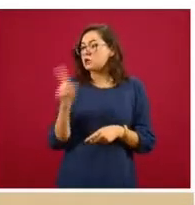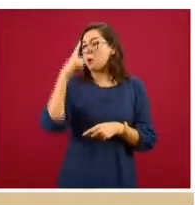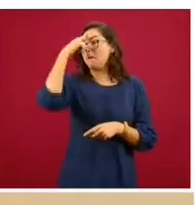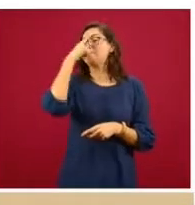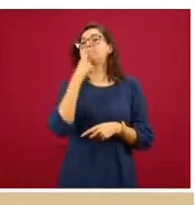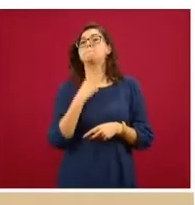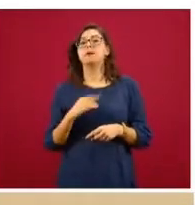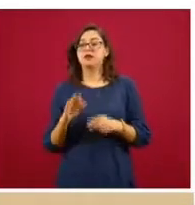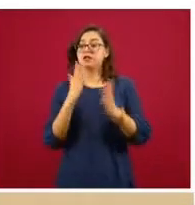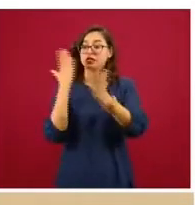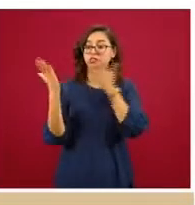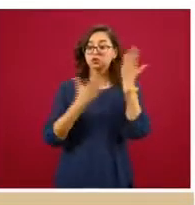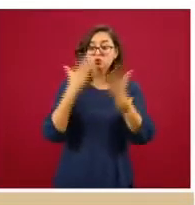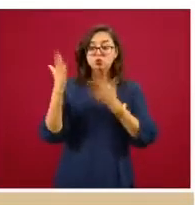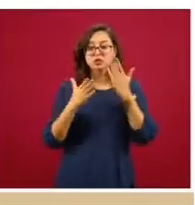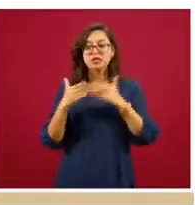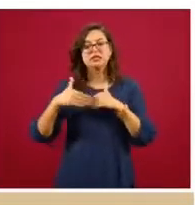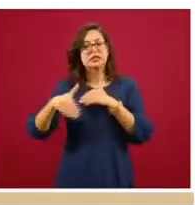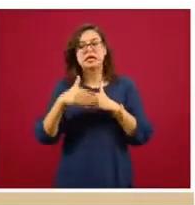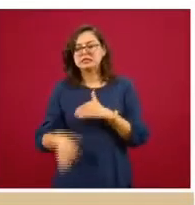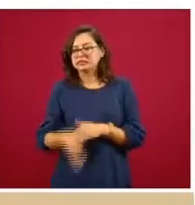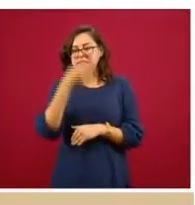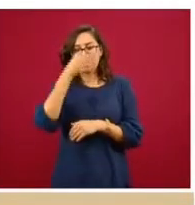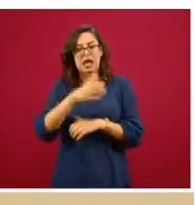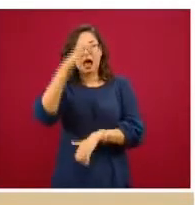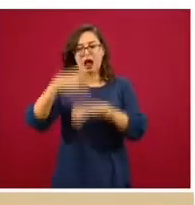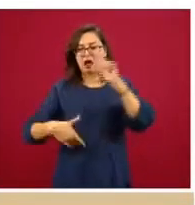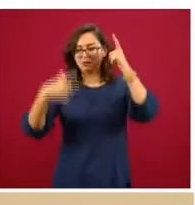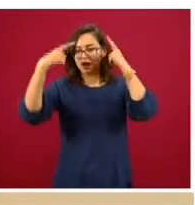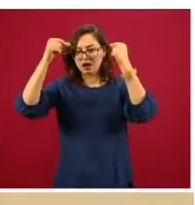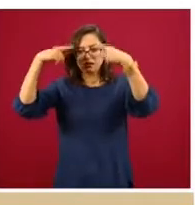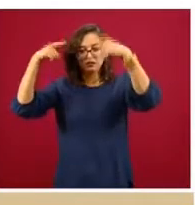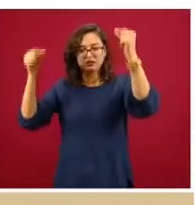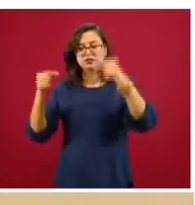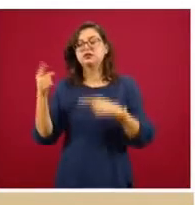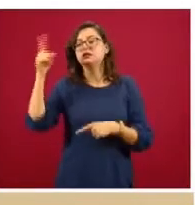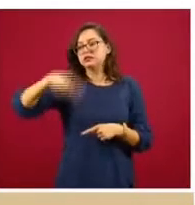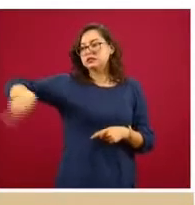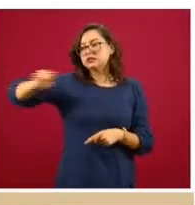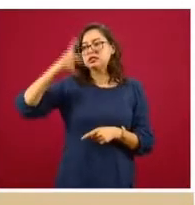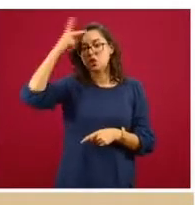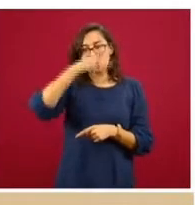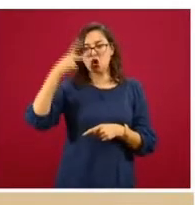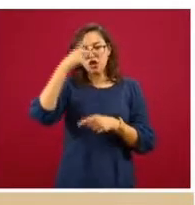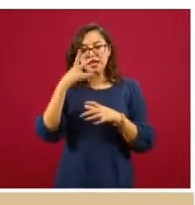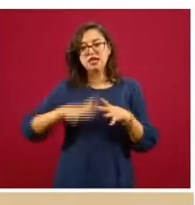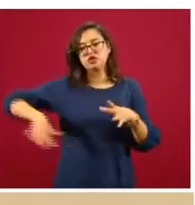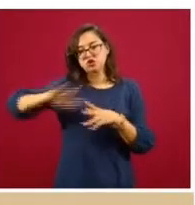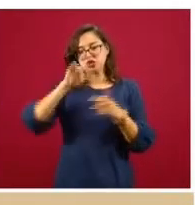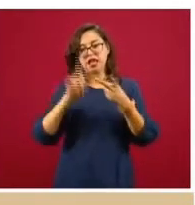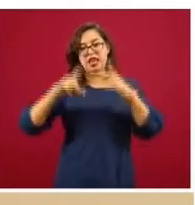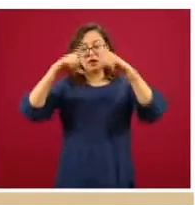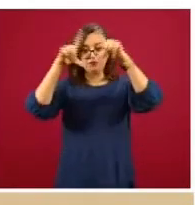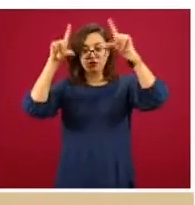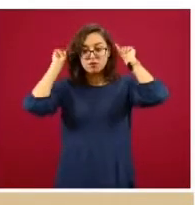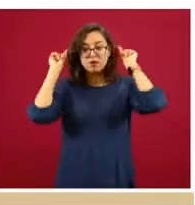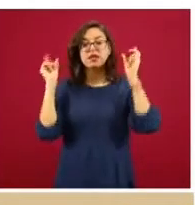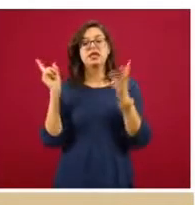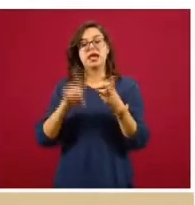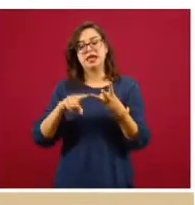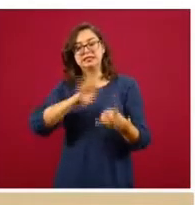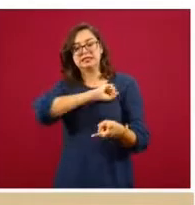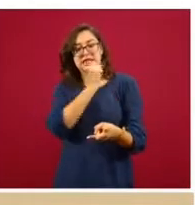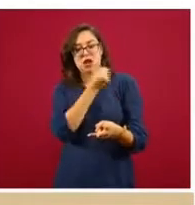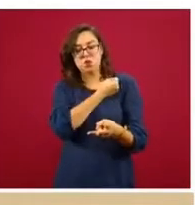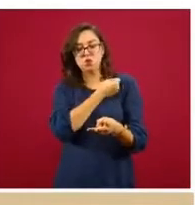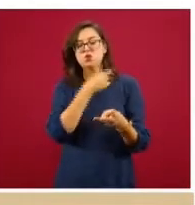los que estuvieran estudiando los últimos semestres de las carreras de psicología social, de enfermería, de salud